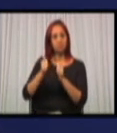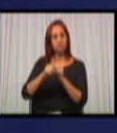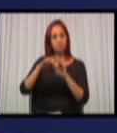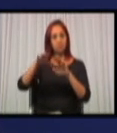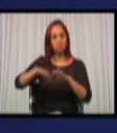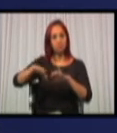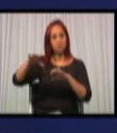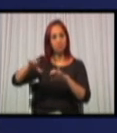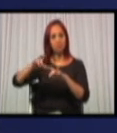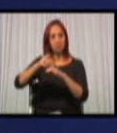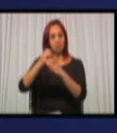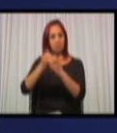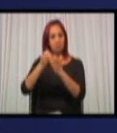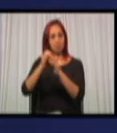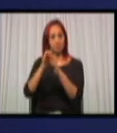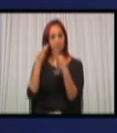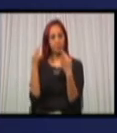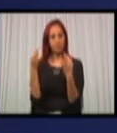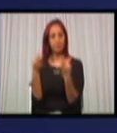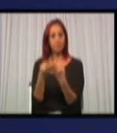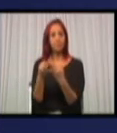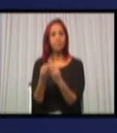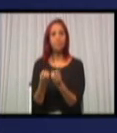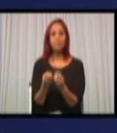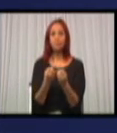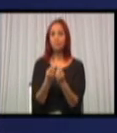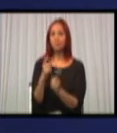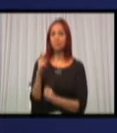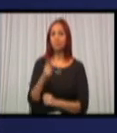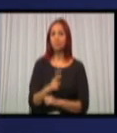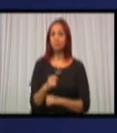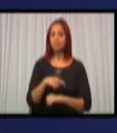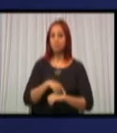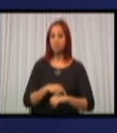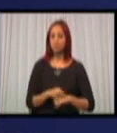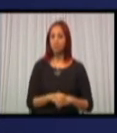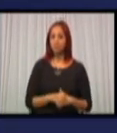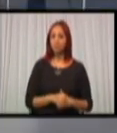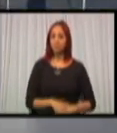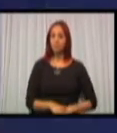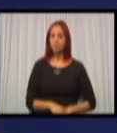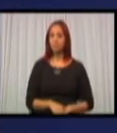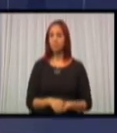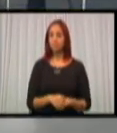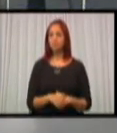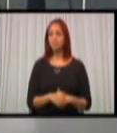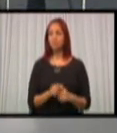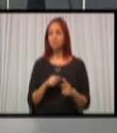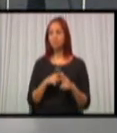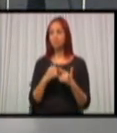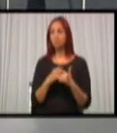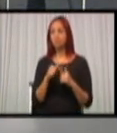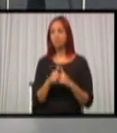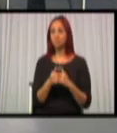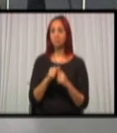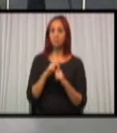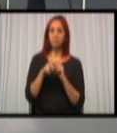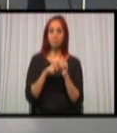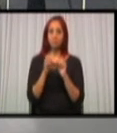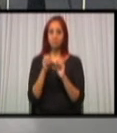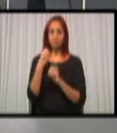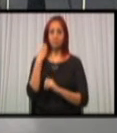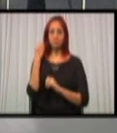económica a las familias que tanto lo necesitan en este momento. Muy bien, vamos a ir a otra pregunta del pueblo.